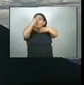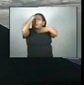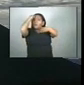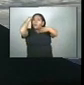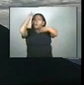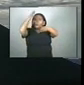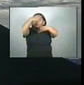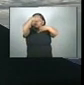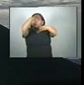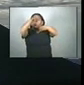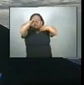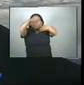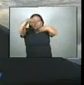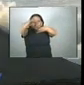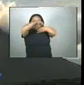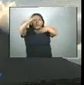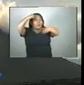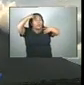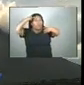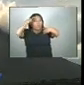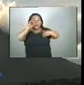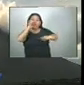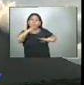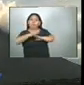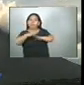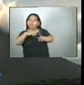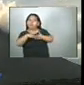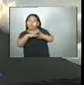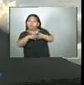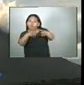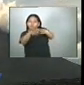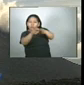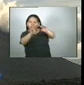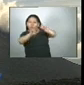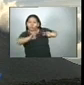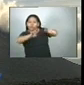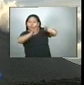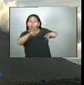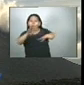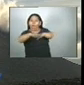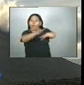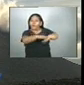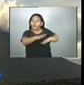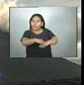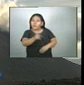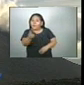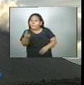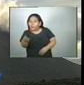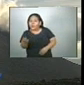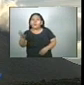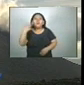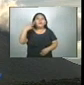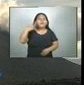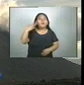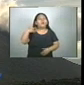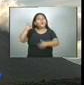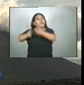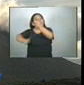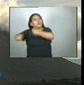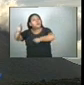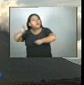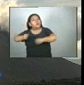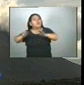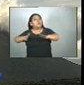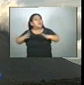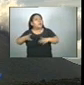de agua y ceniza. Las autoridades de protección civil mantienen activa una advertencia en los departamentos de San Miguel y Usulután son prácticamente